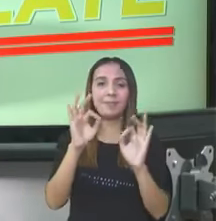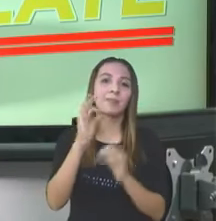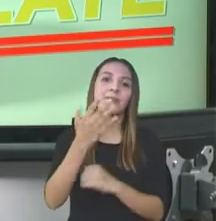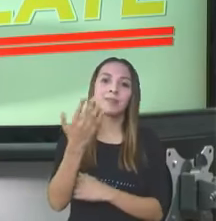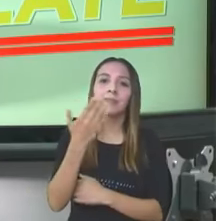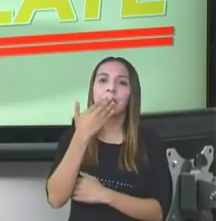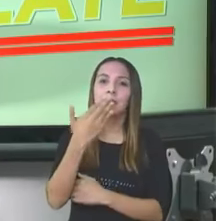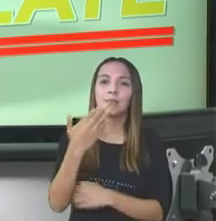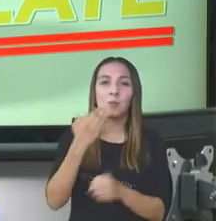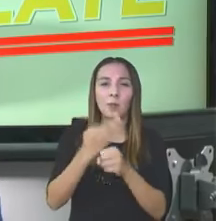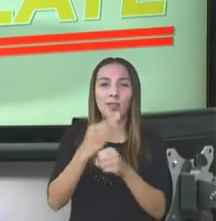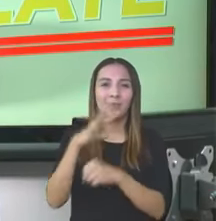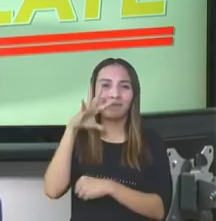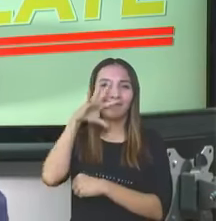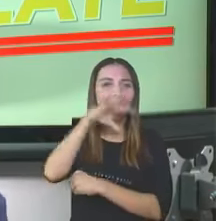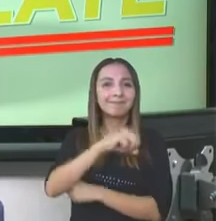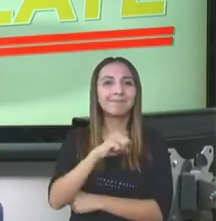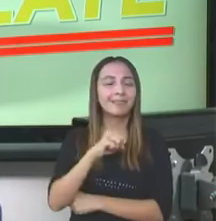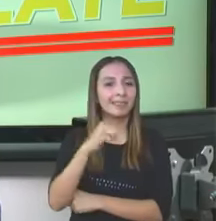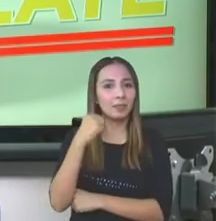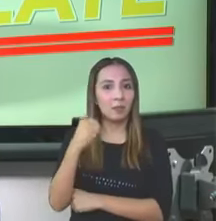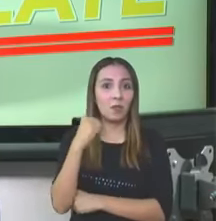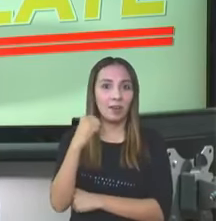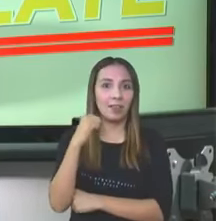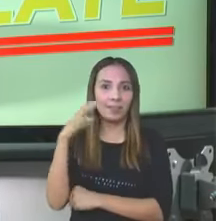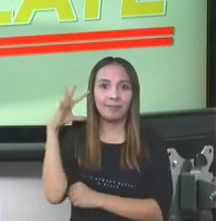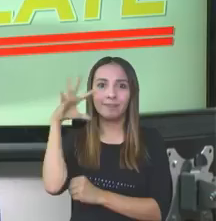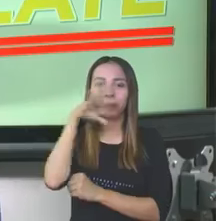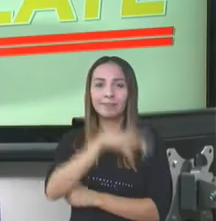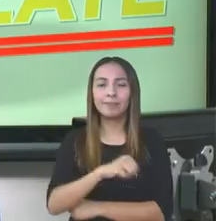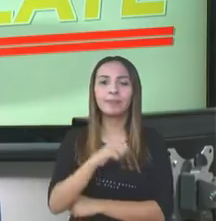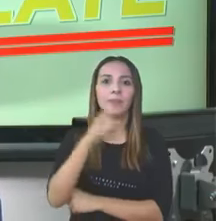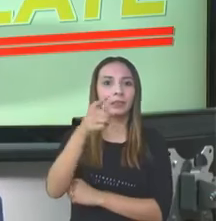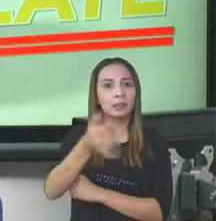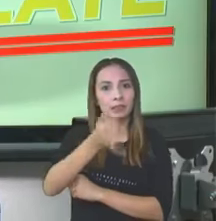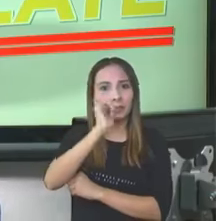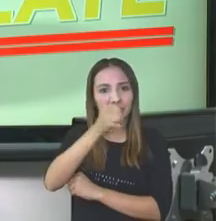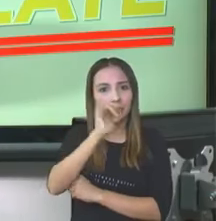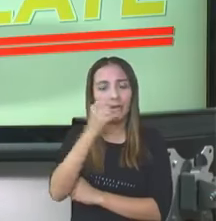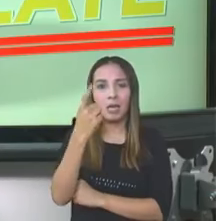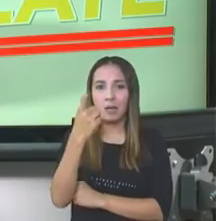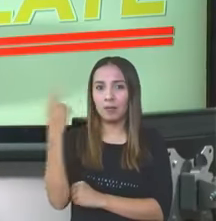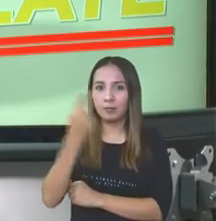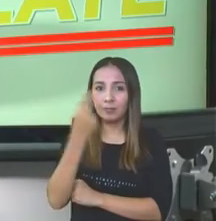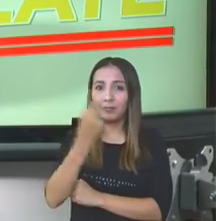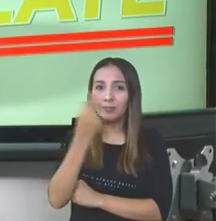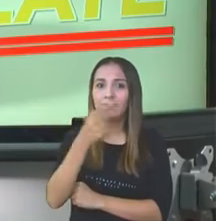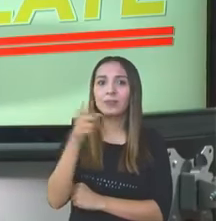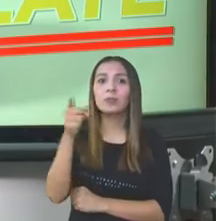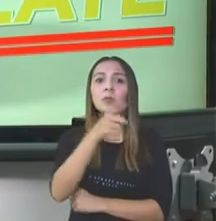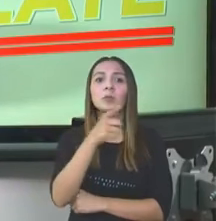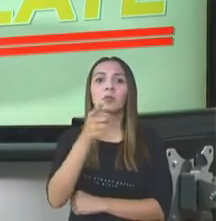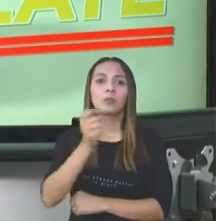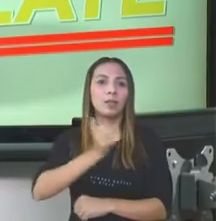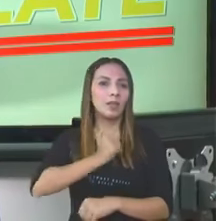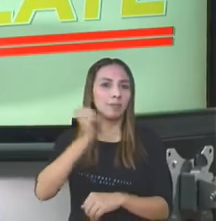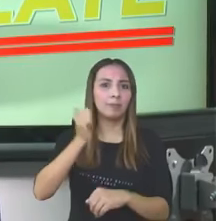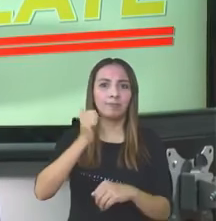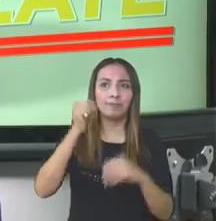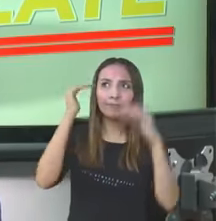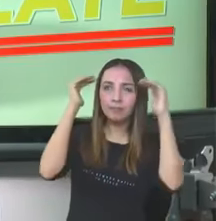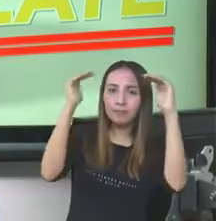bien. Está haciendo calor, está haciendo bastante calor. Hidrátese, esté la mayor parte del tiempo en la